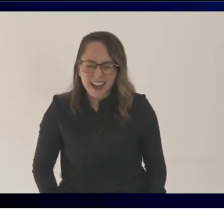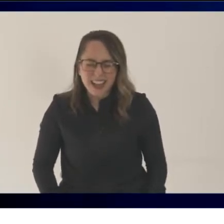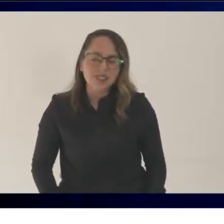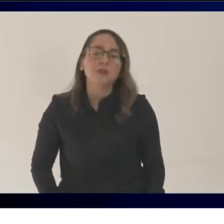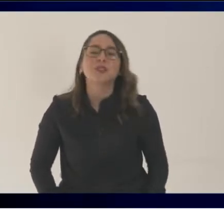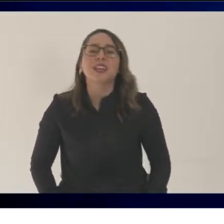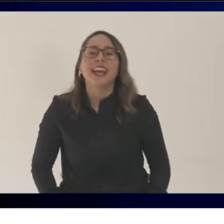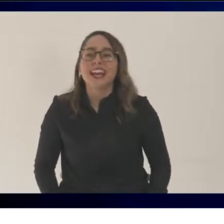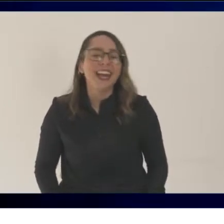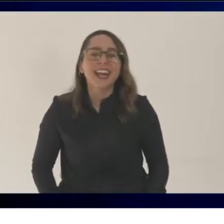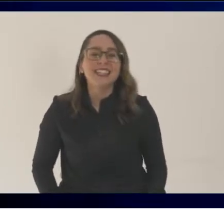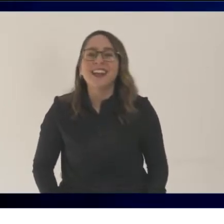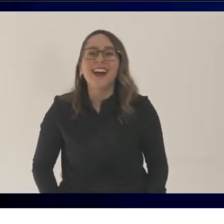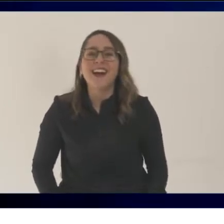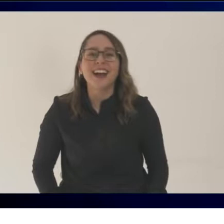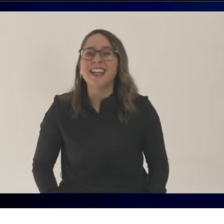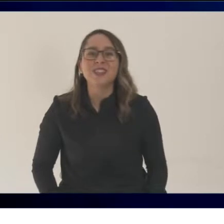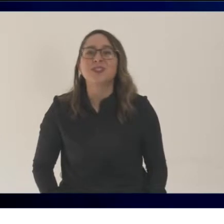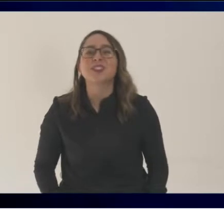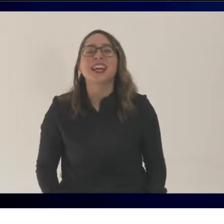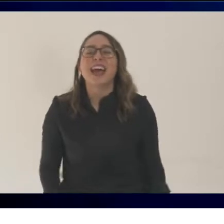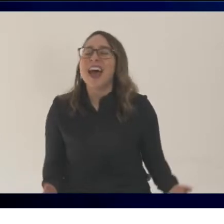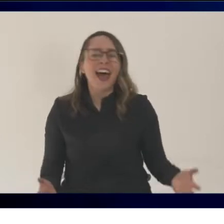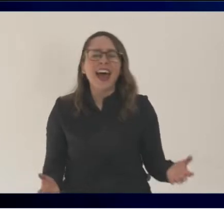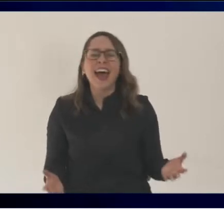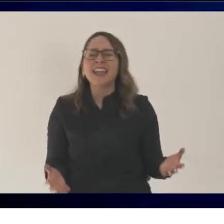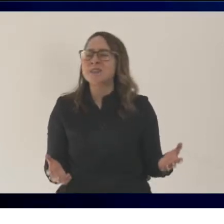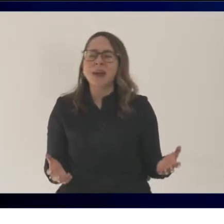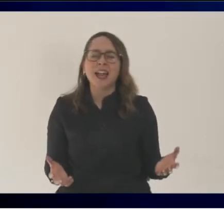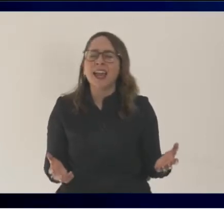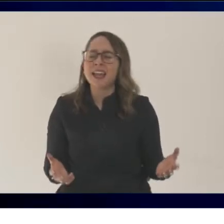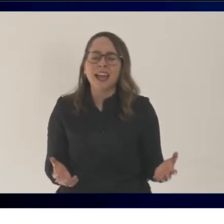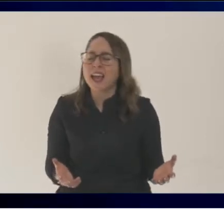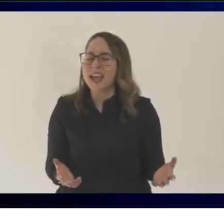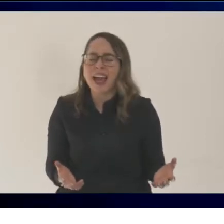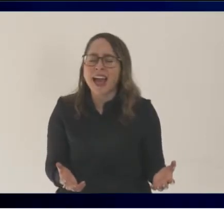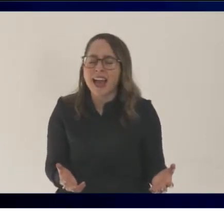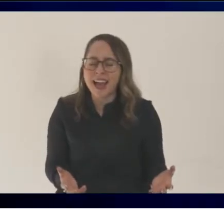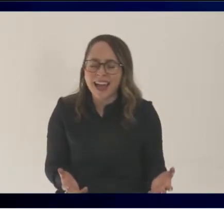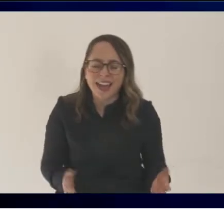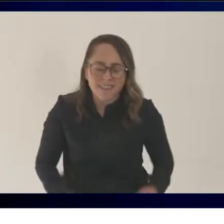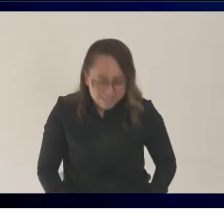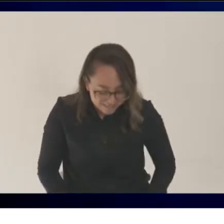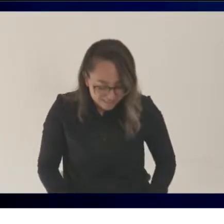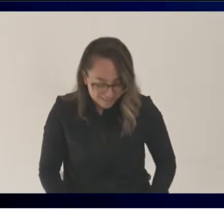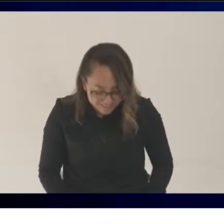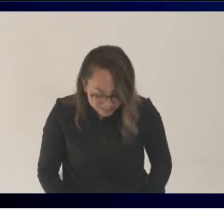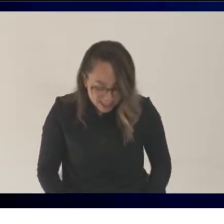Cristo Jesús, Cristo Jesús, eres mi alegría.